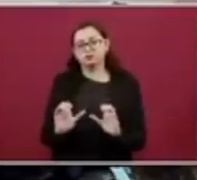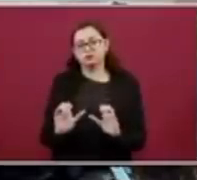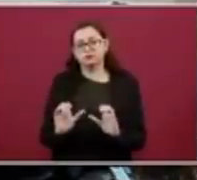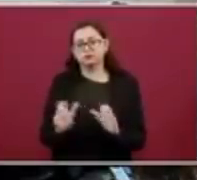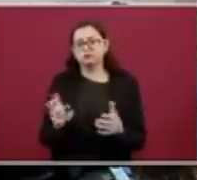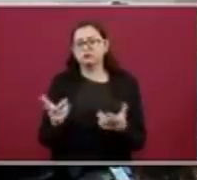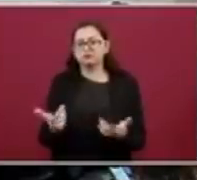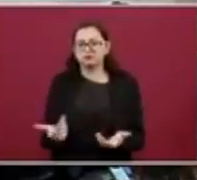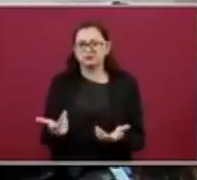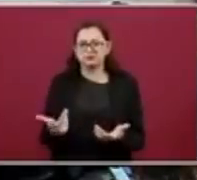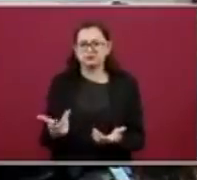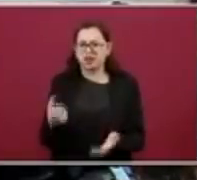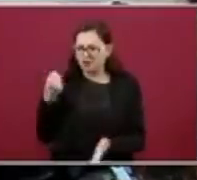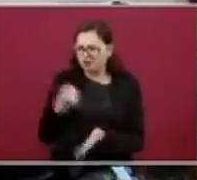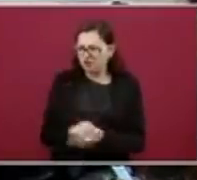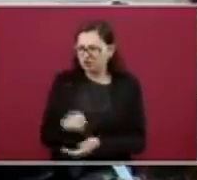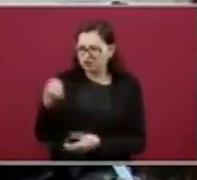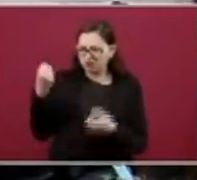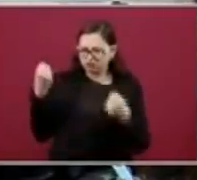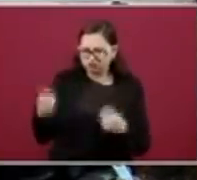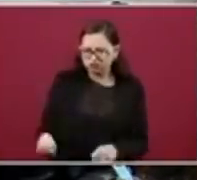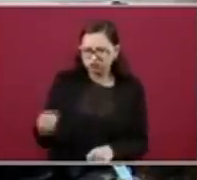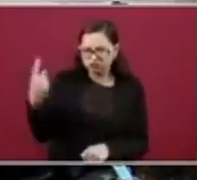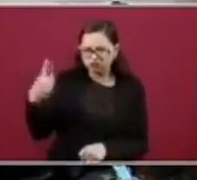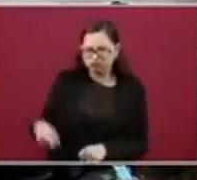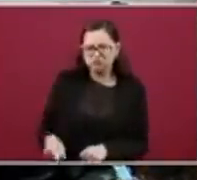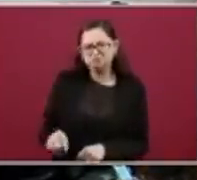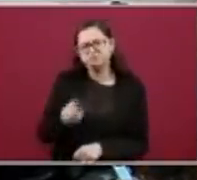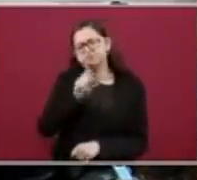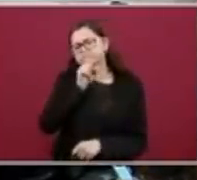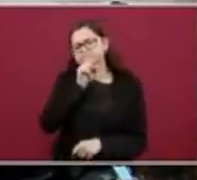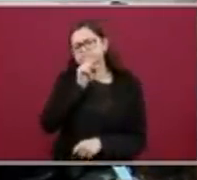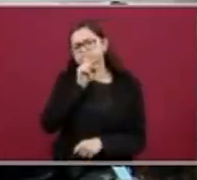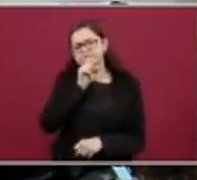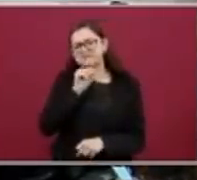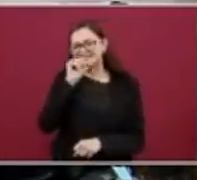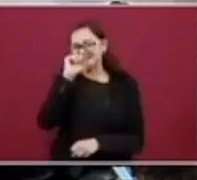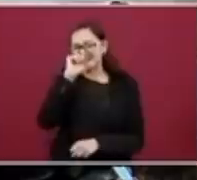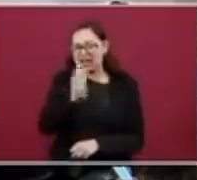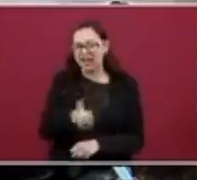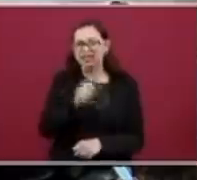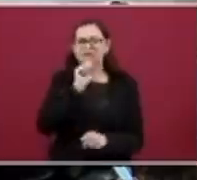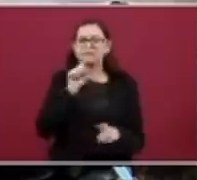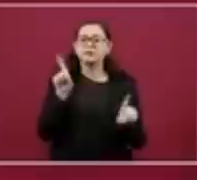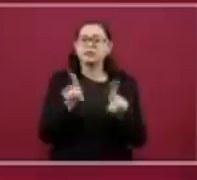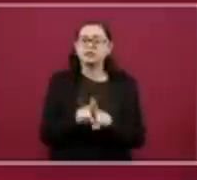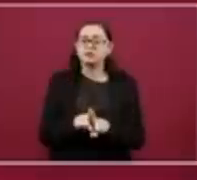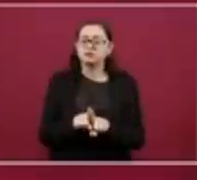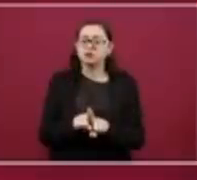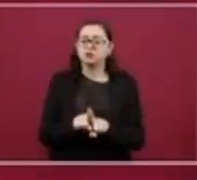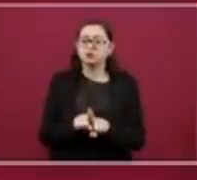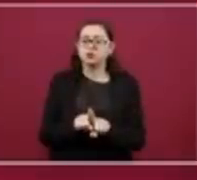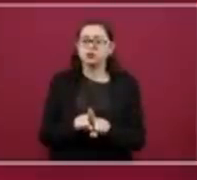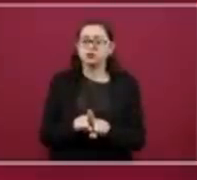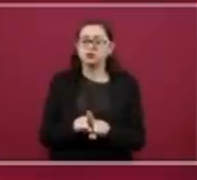van a haber imposiciones. Y lo otro, también que quede muy claro,